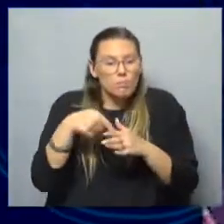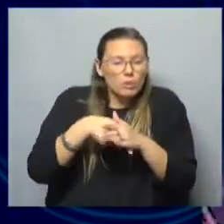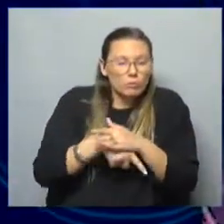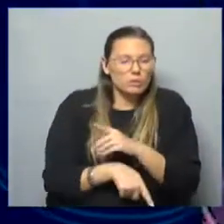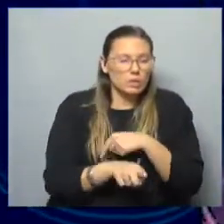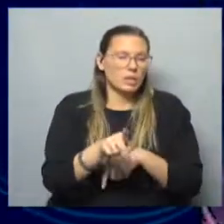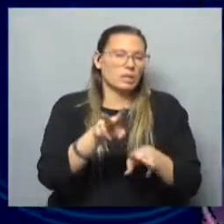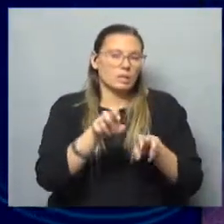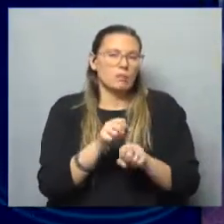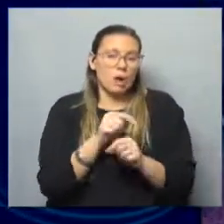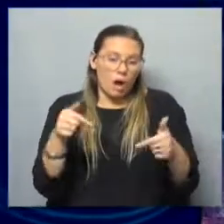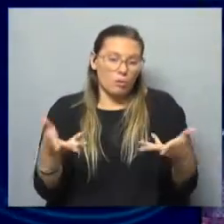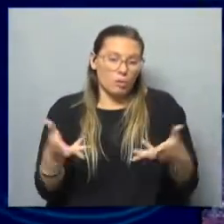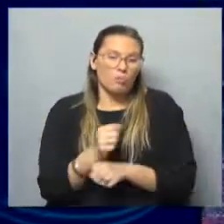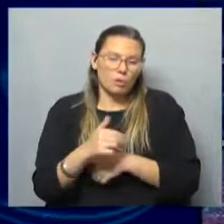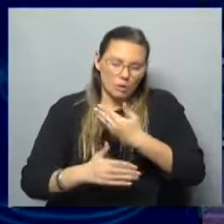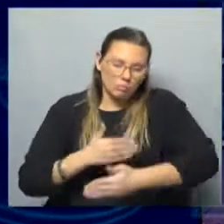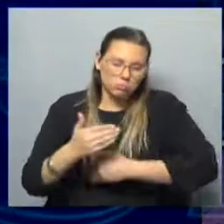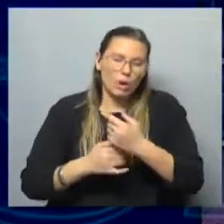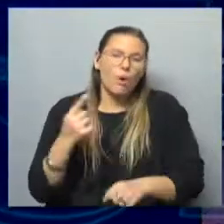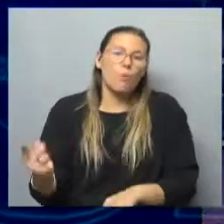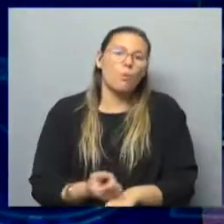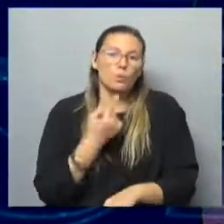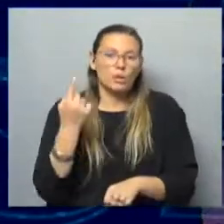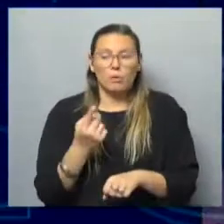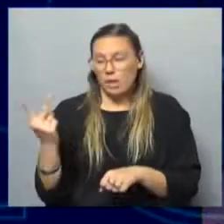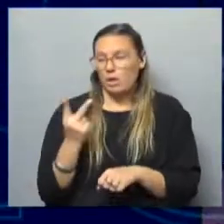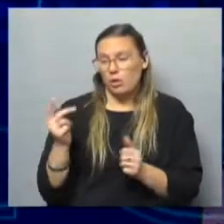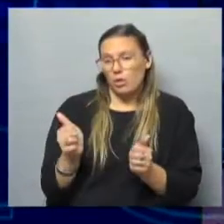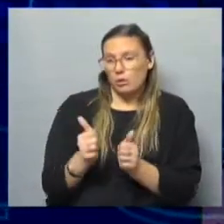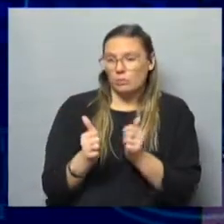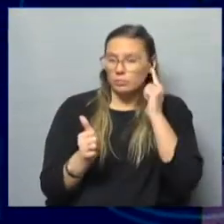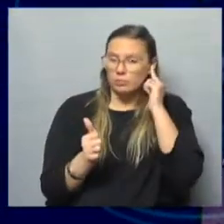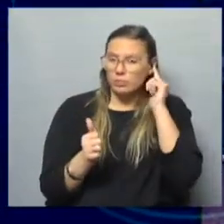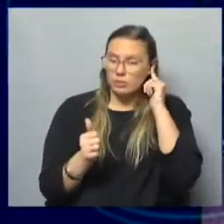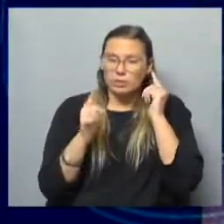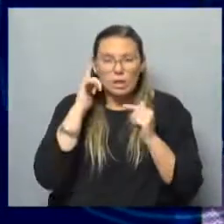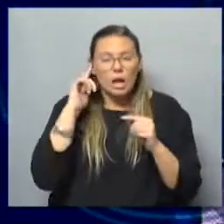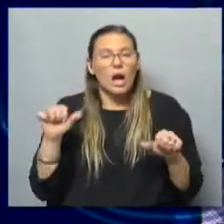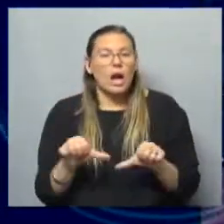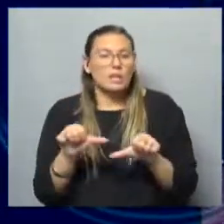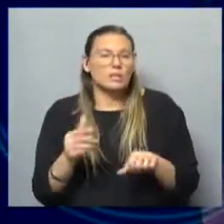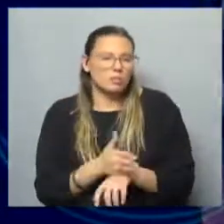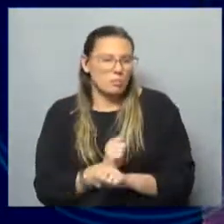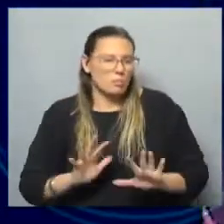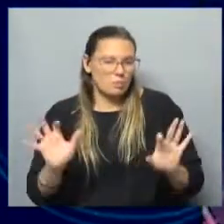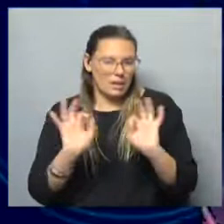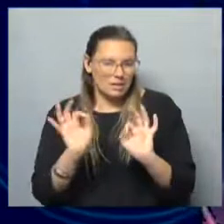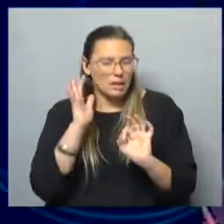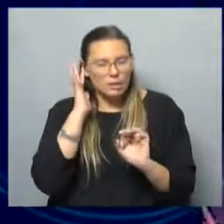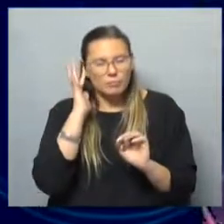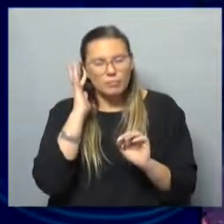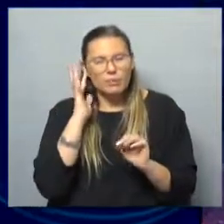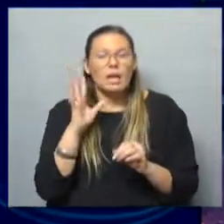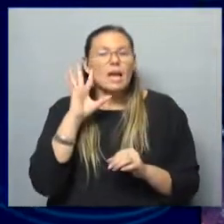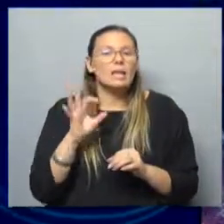hoy nos permiten poder llevar adelante una hora de espectáculo los dos juntos improvisando justamente, ¿no? Y creo que lo que nos